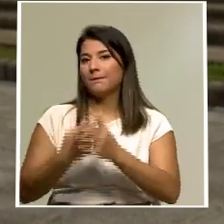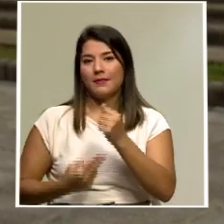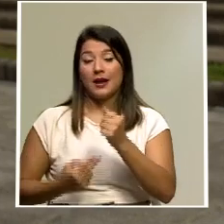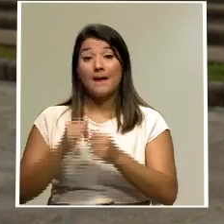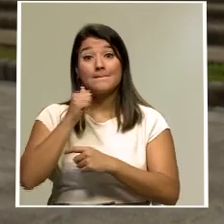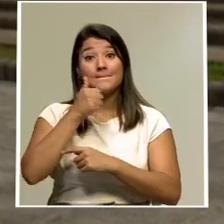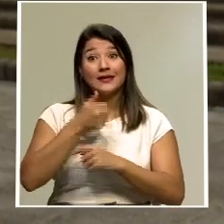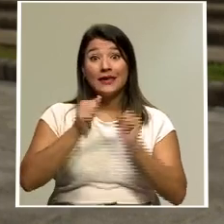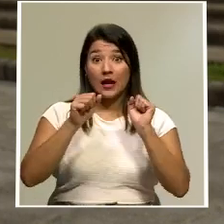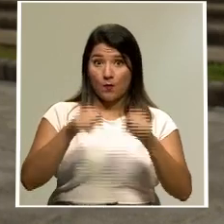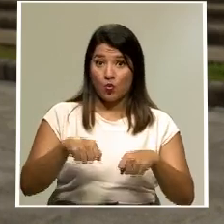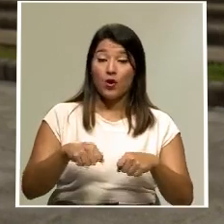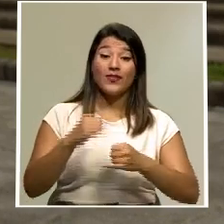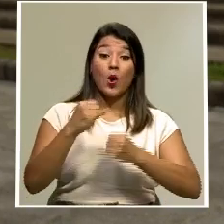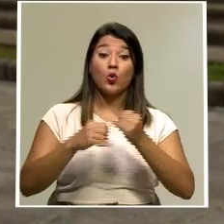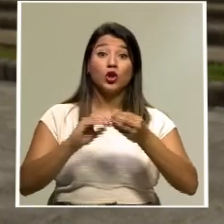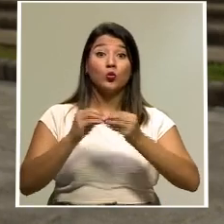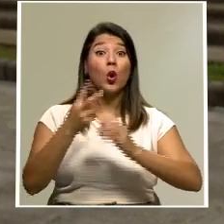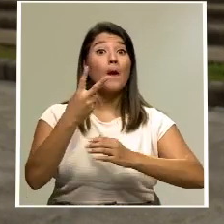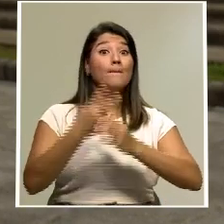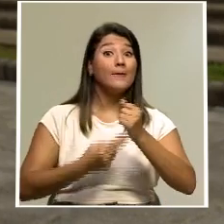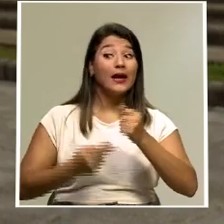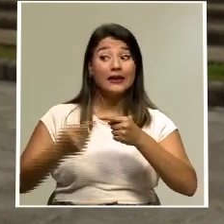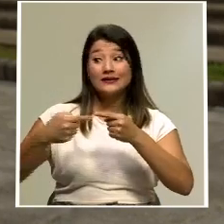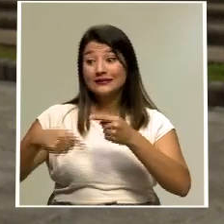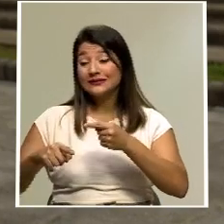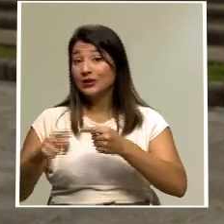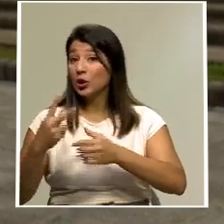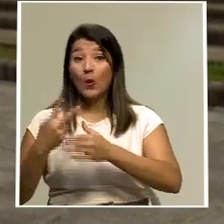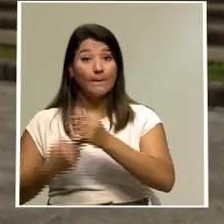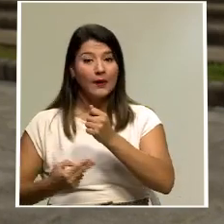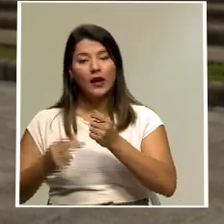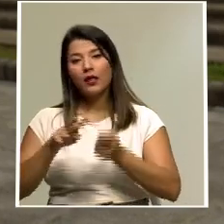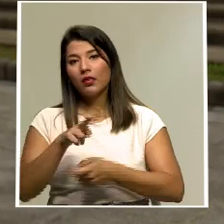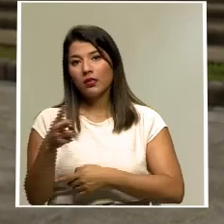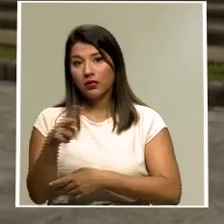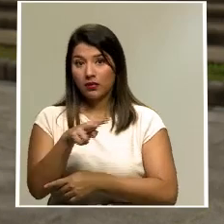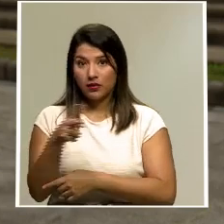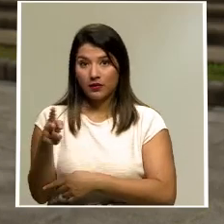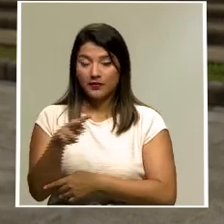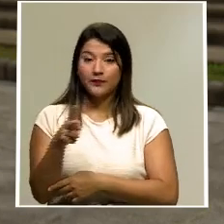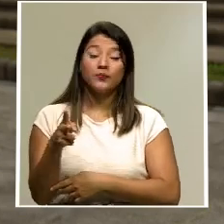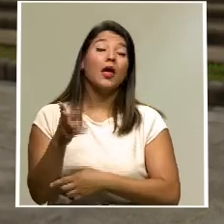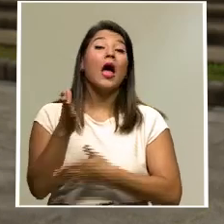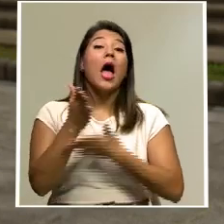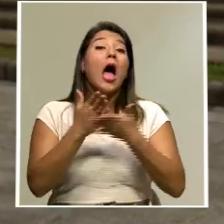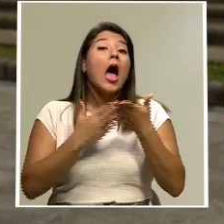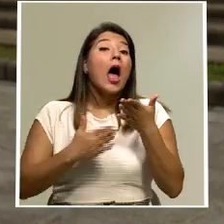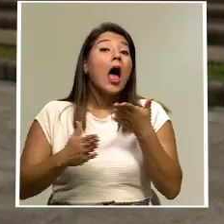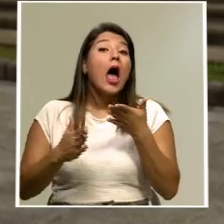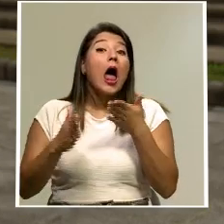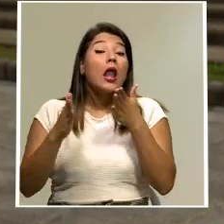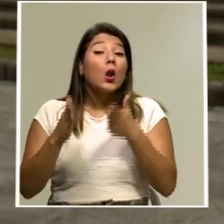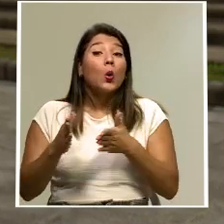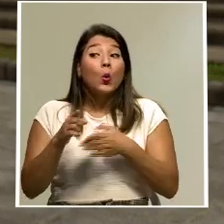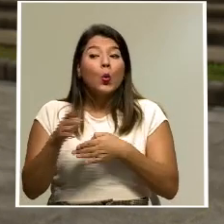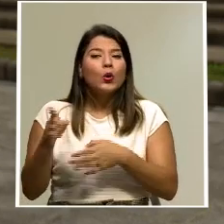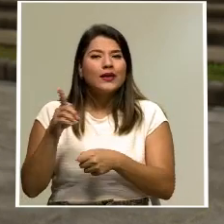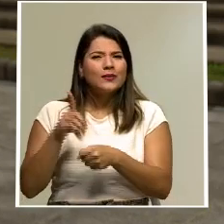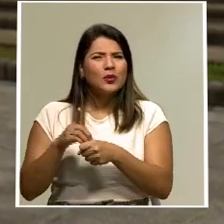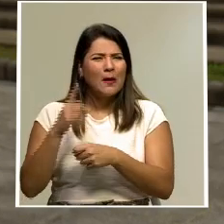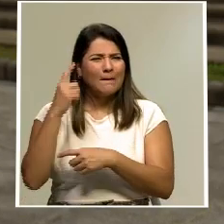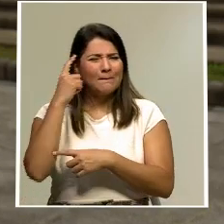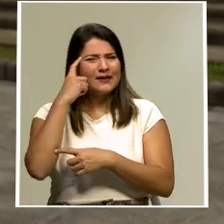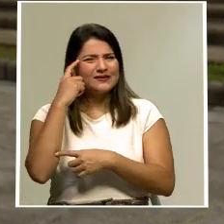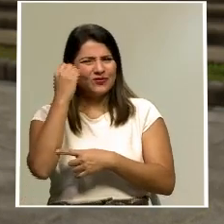salir las impares, pasado mañana las pares y así sucesivamente. Algunas diputadas consideran que es una improvisación